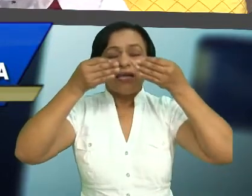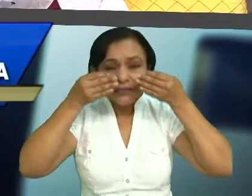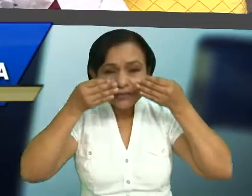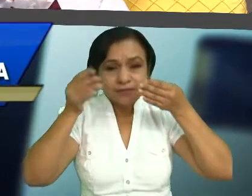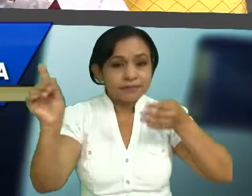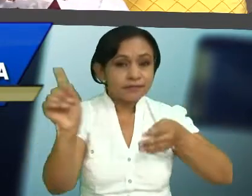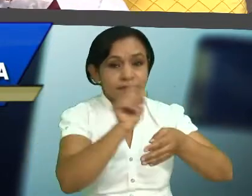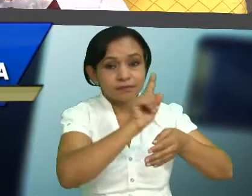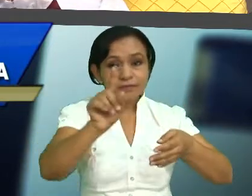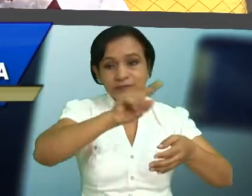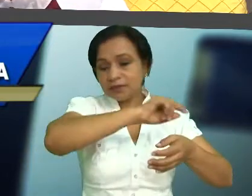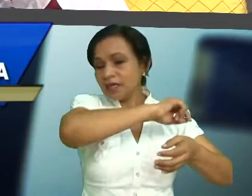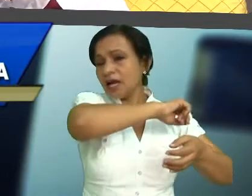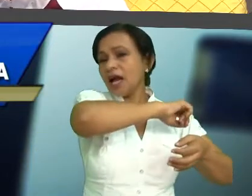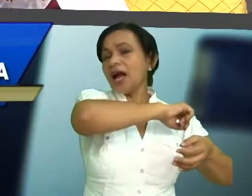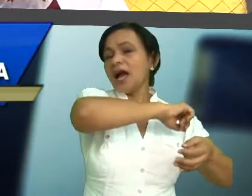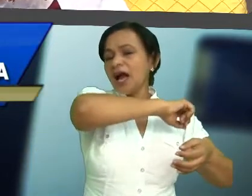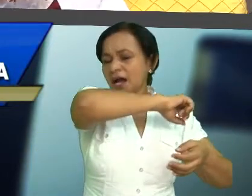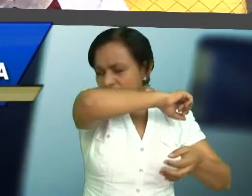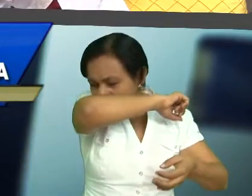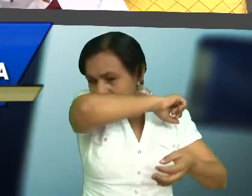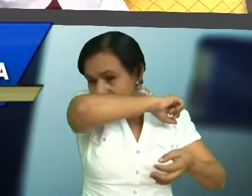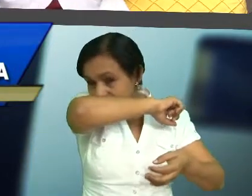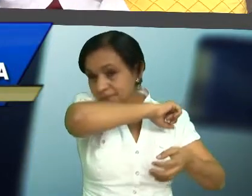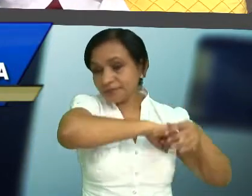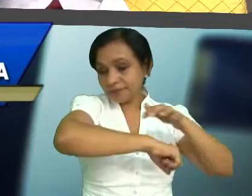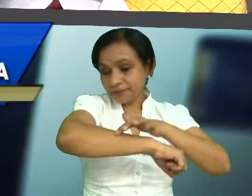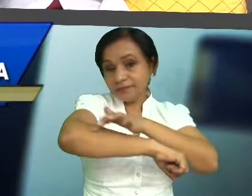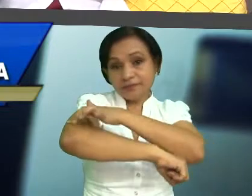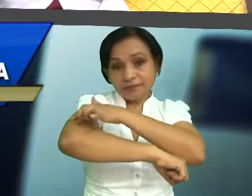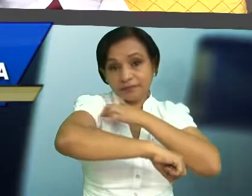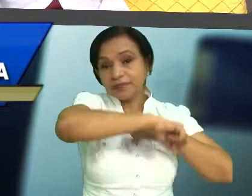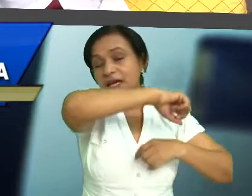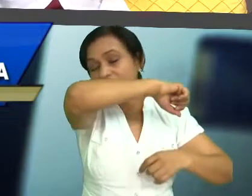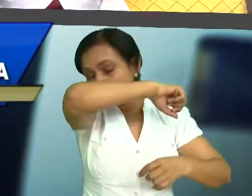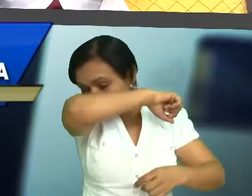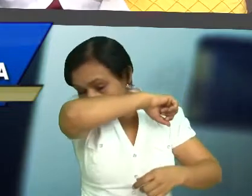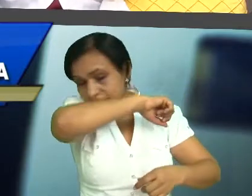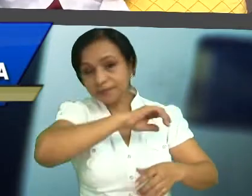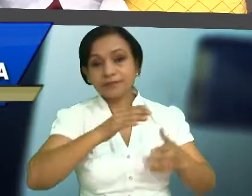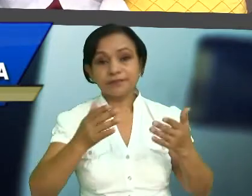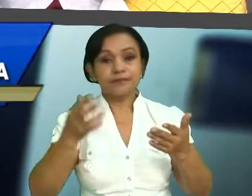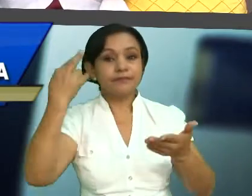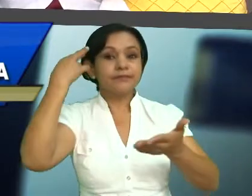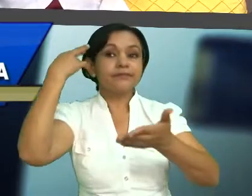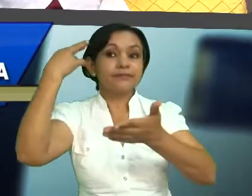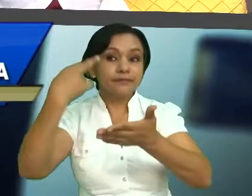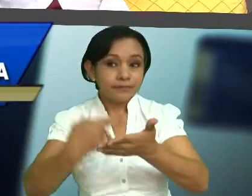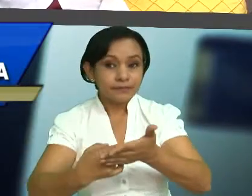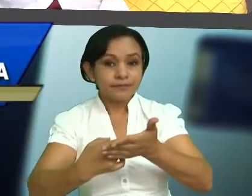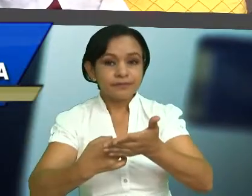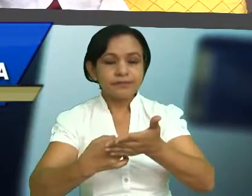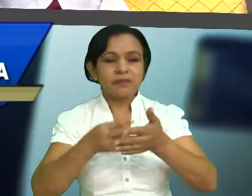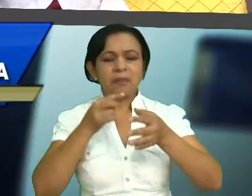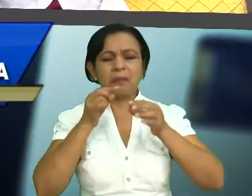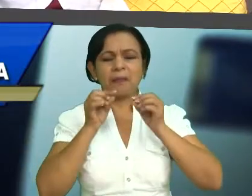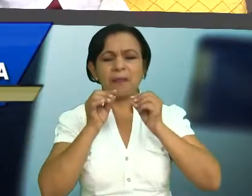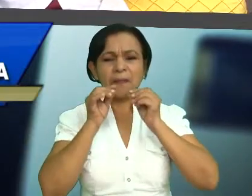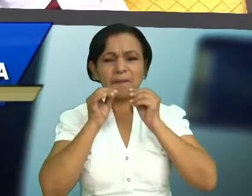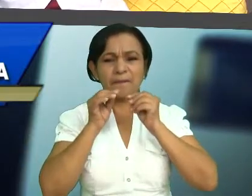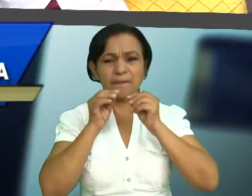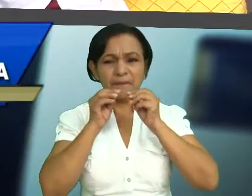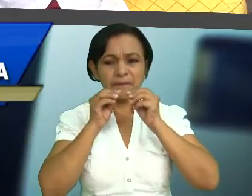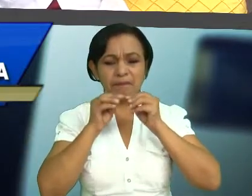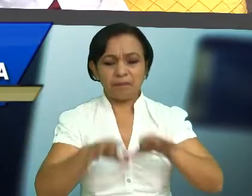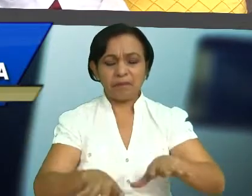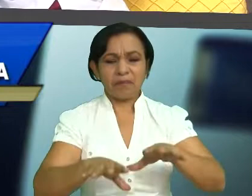utilizar el ángulo de mi brazo y estornudar. Recordemos que cuando uno estornuda, las gotitas de flush o